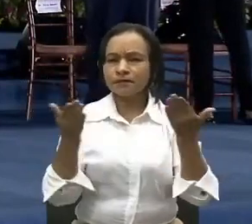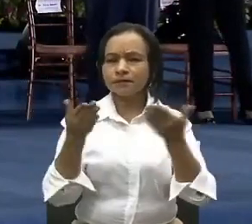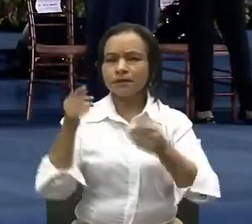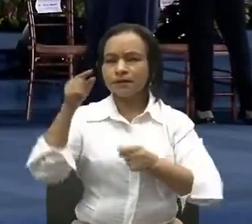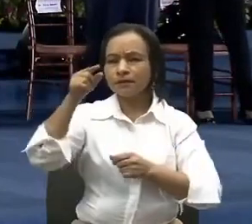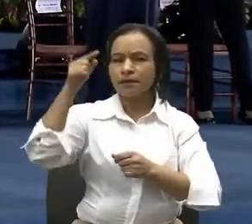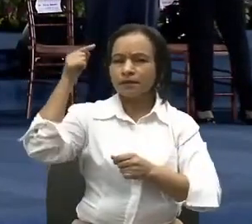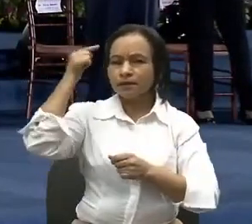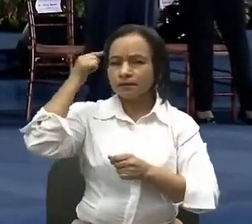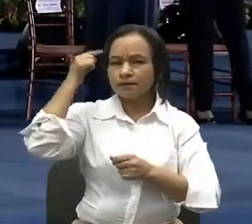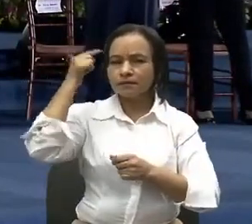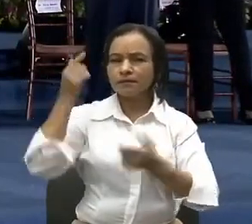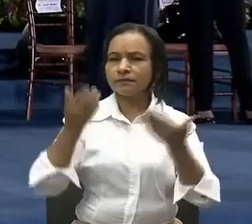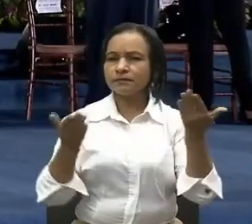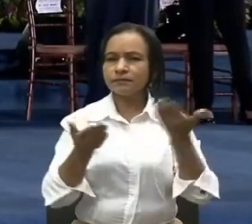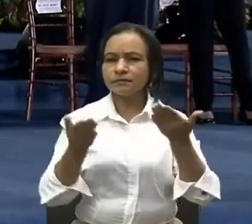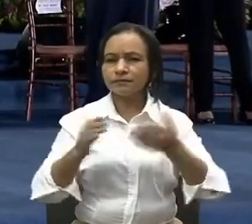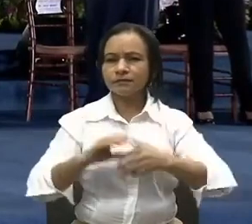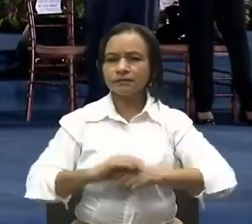imagínense,